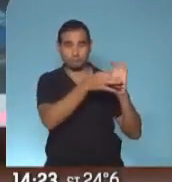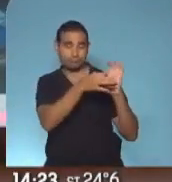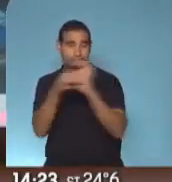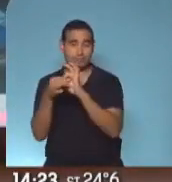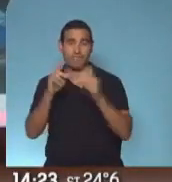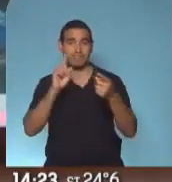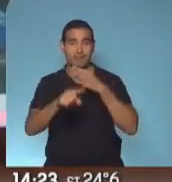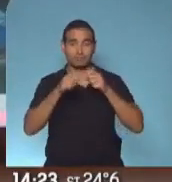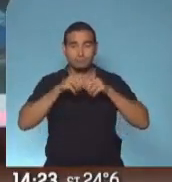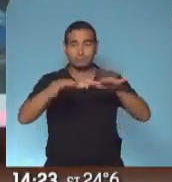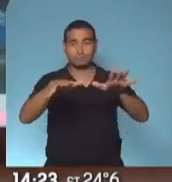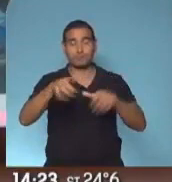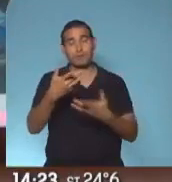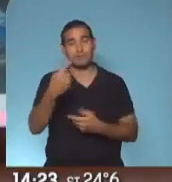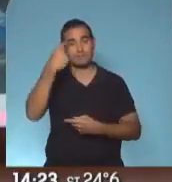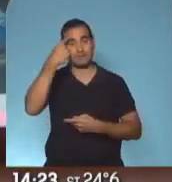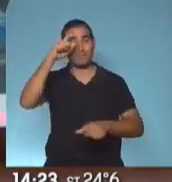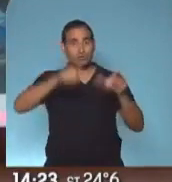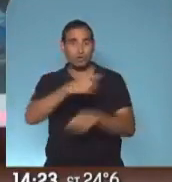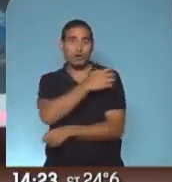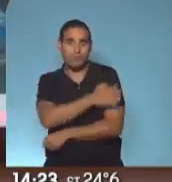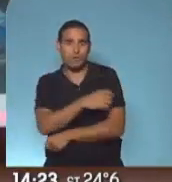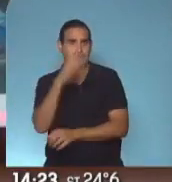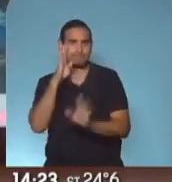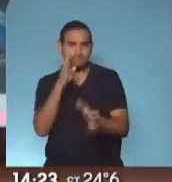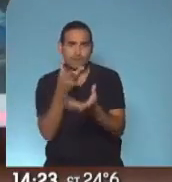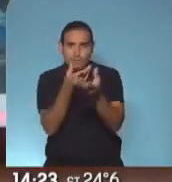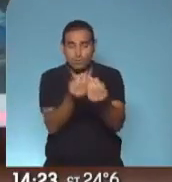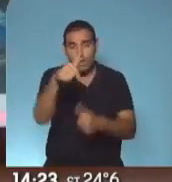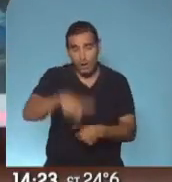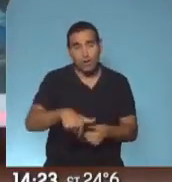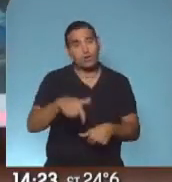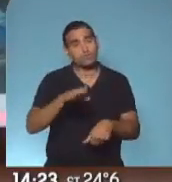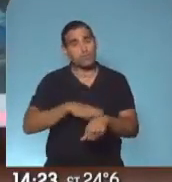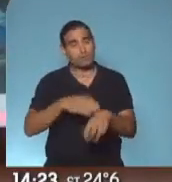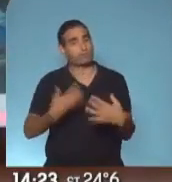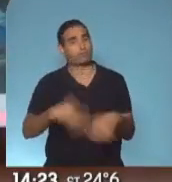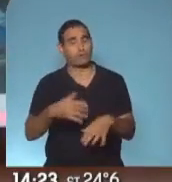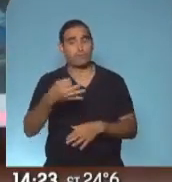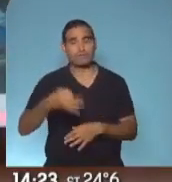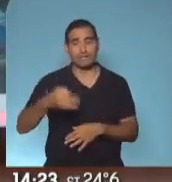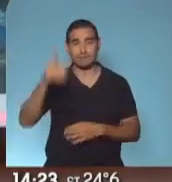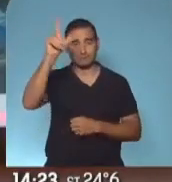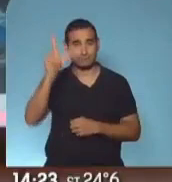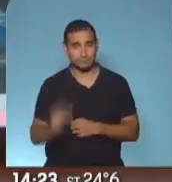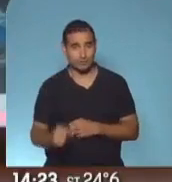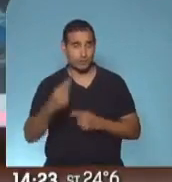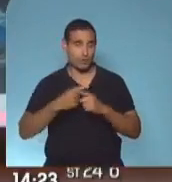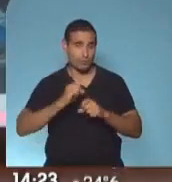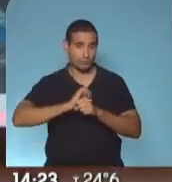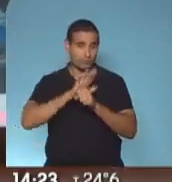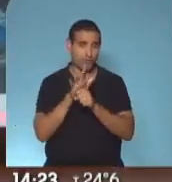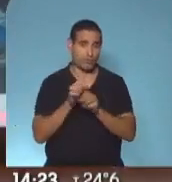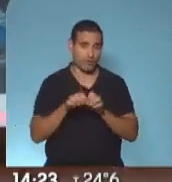directa, pensando justamente los que menos tienen en ayudar en este momento tan particular en la República Argentina por la pandemia